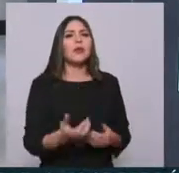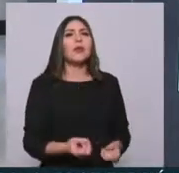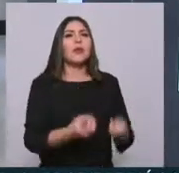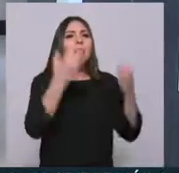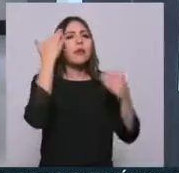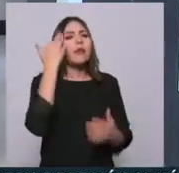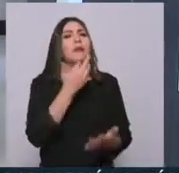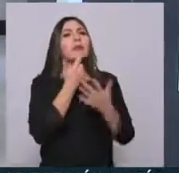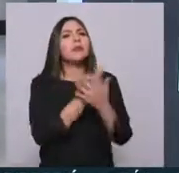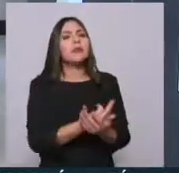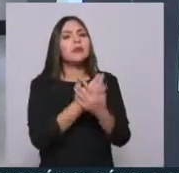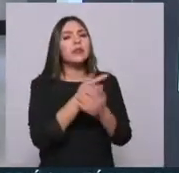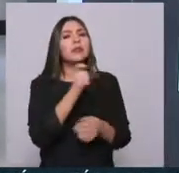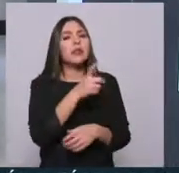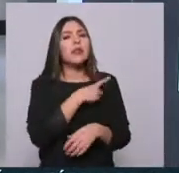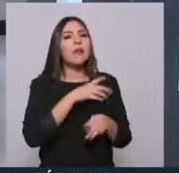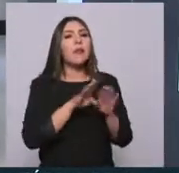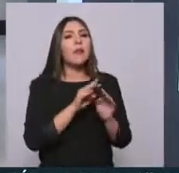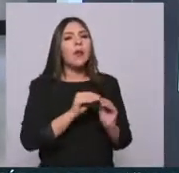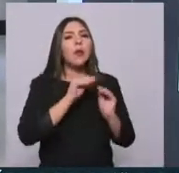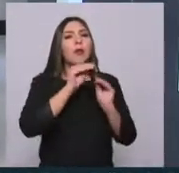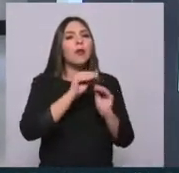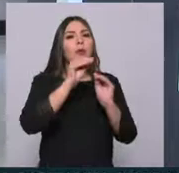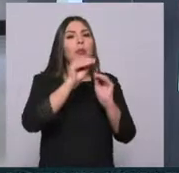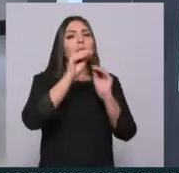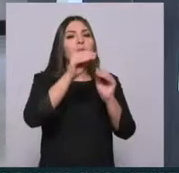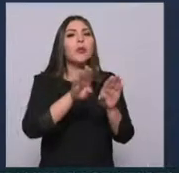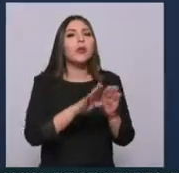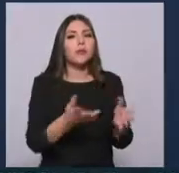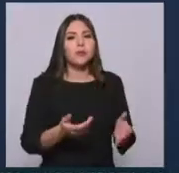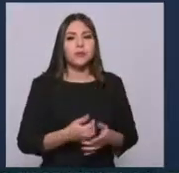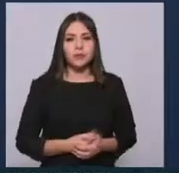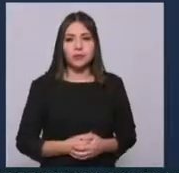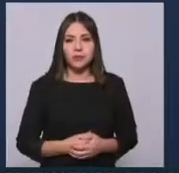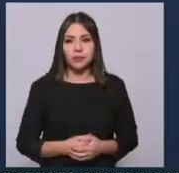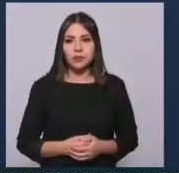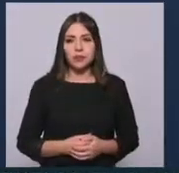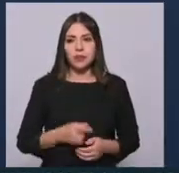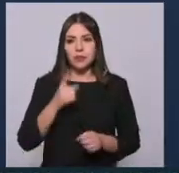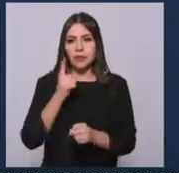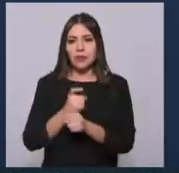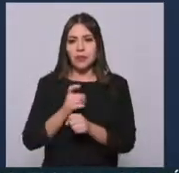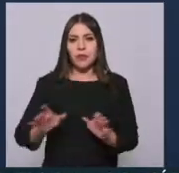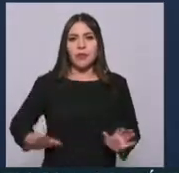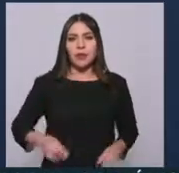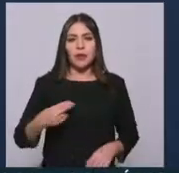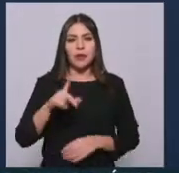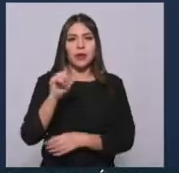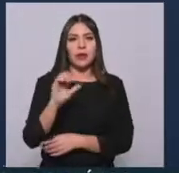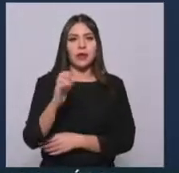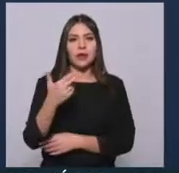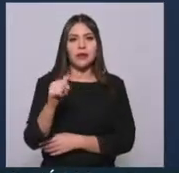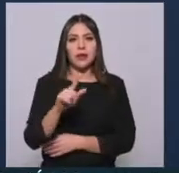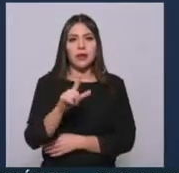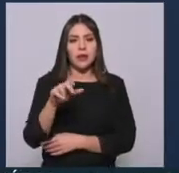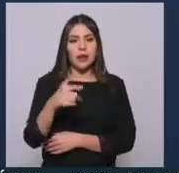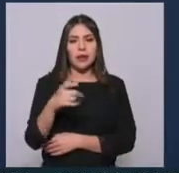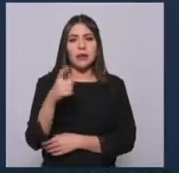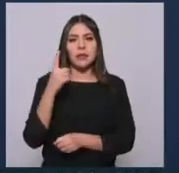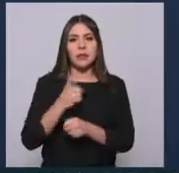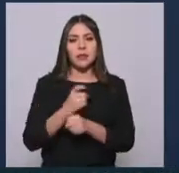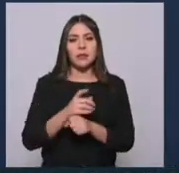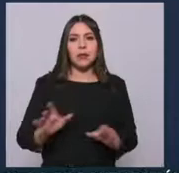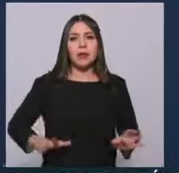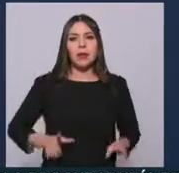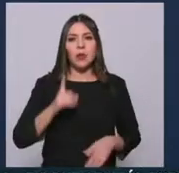son esos filtros que tú tienes que ir esquivando? Bueno, primero está la categoría, la Challenge, que debo de estar primero 1 año en esta